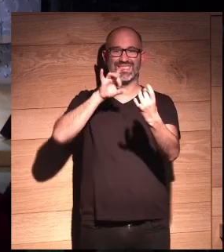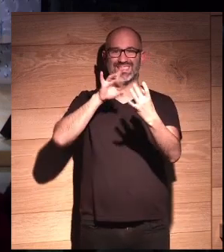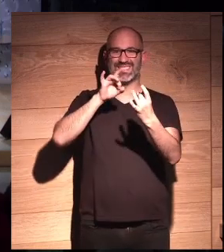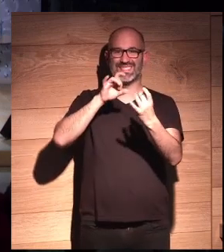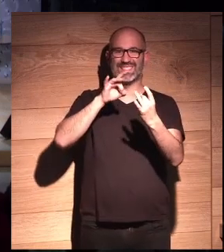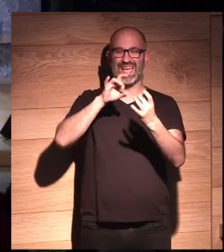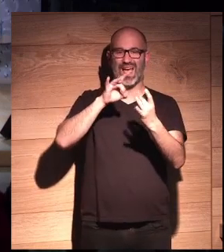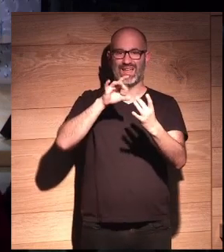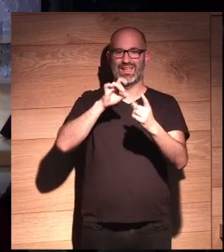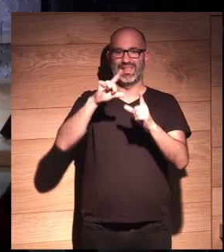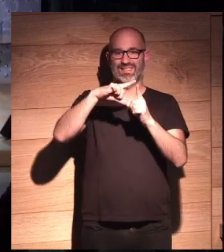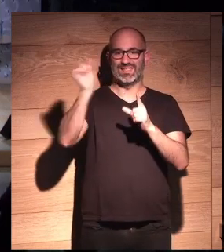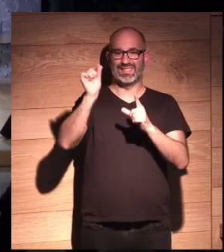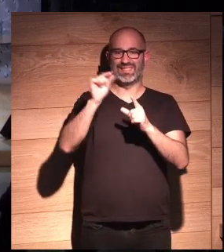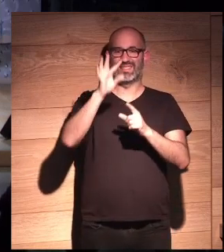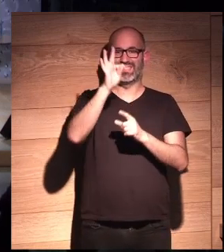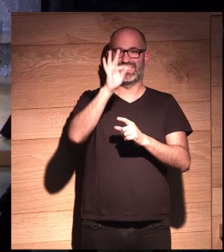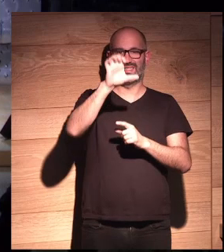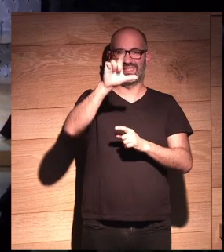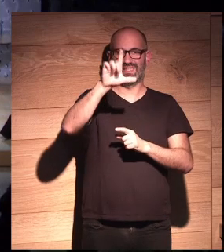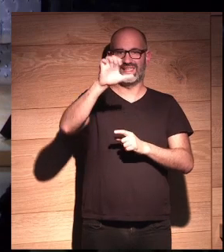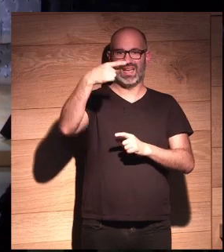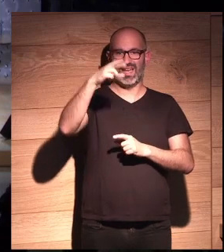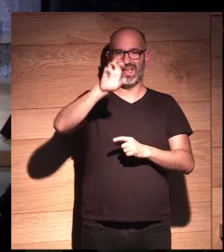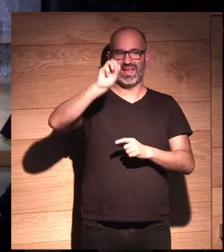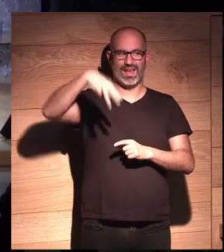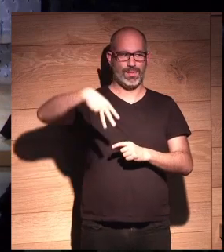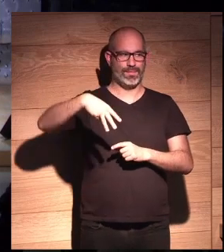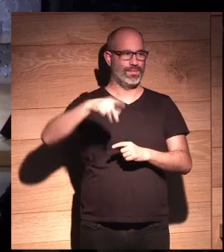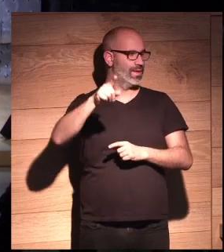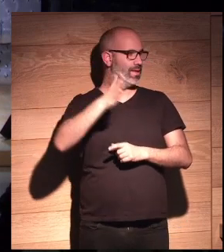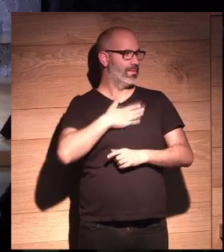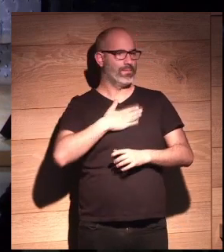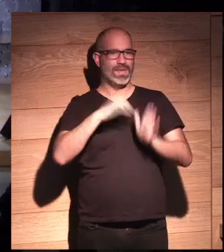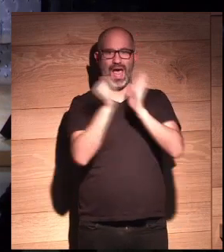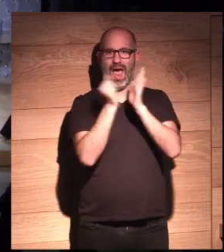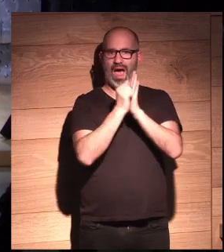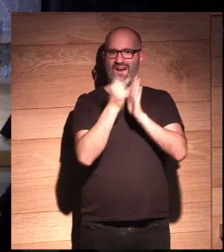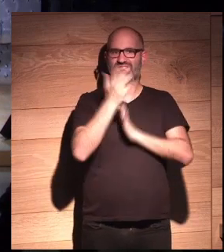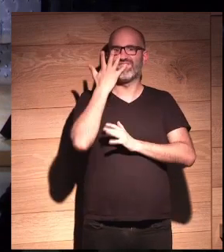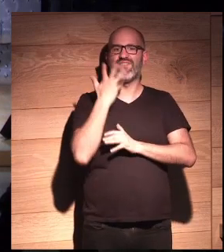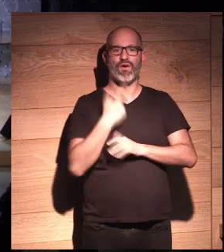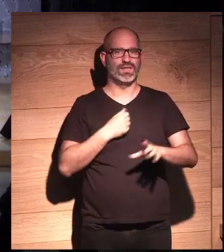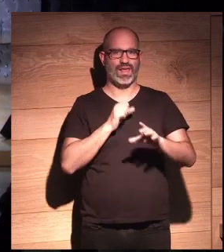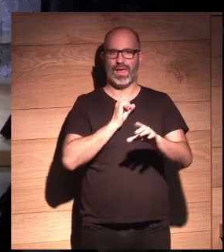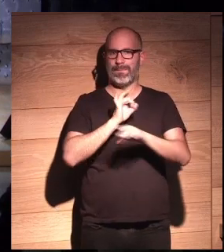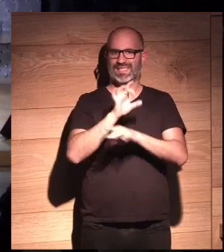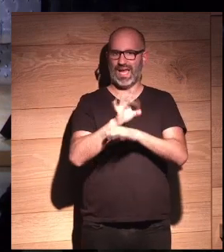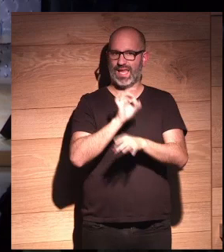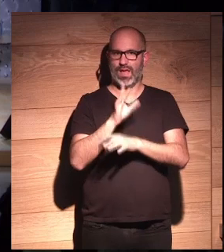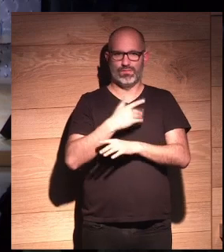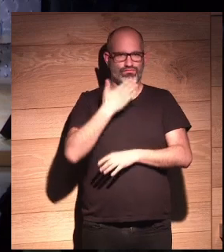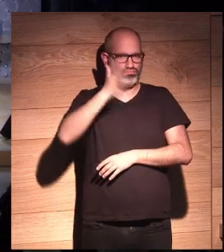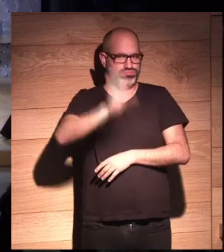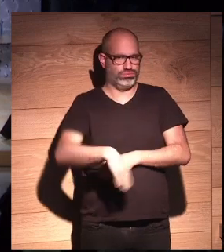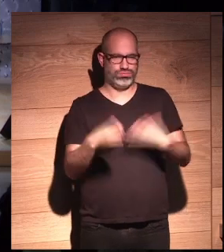Telegram. Telegram, para los que no lo conozcáis, es mi app favorita de mensajería. Es una pasada.